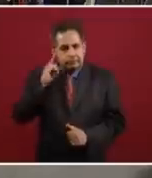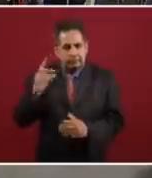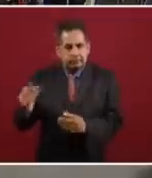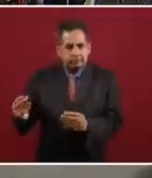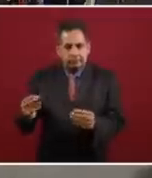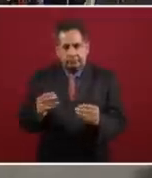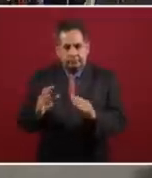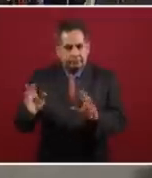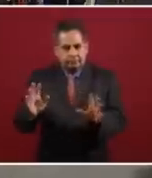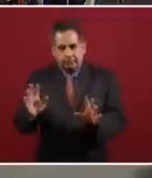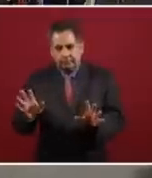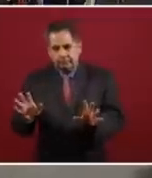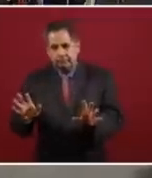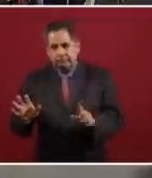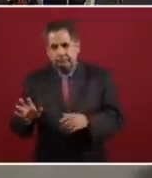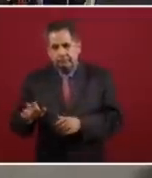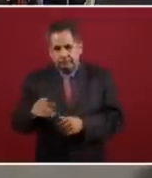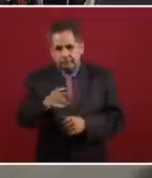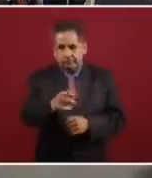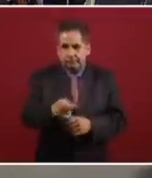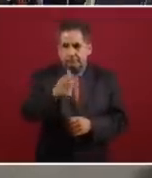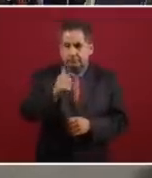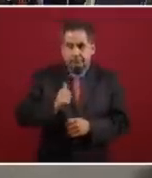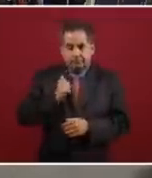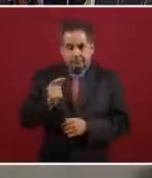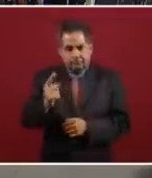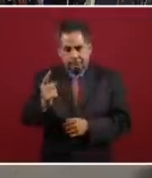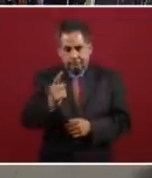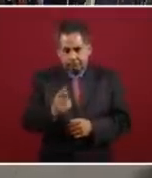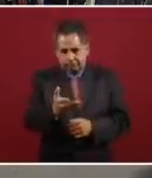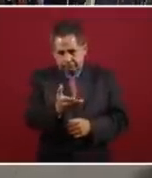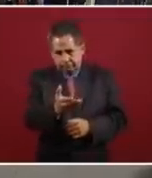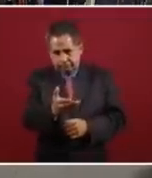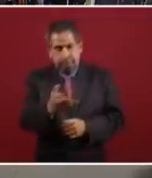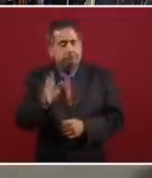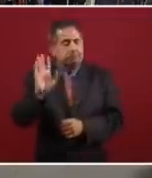Su libro a Fidel Castro Ruz. A ver, ya tomaste tú la palabra. Pero